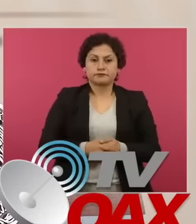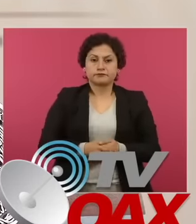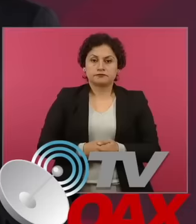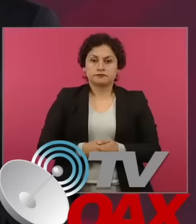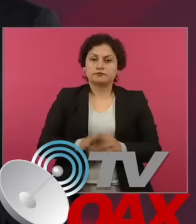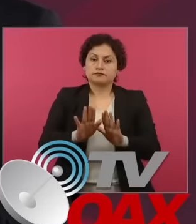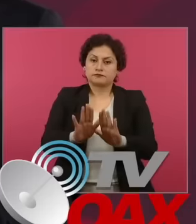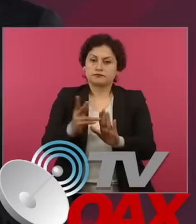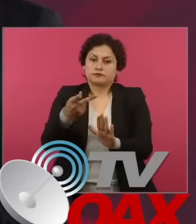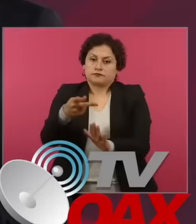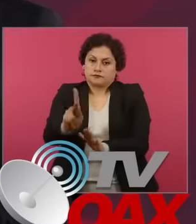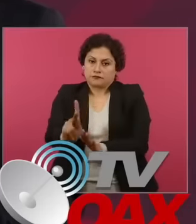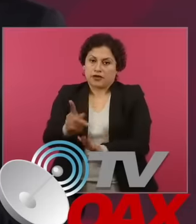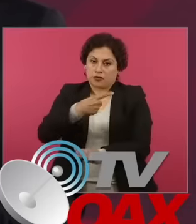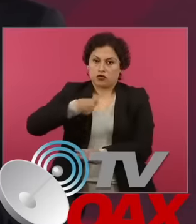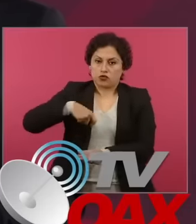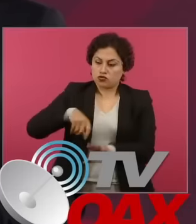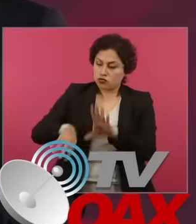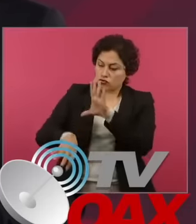una vez que presentemos pruebas